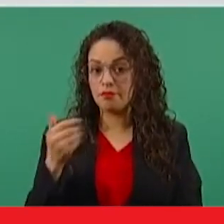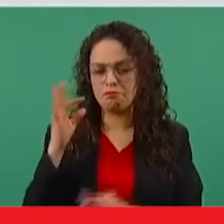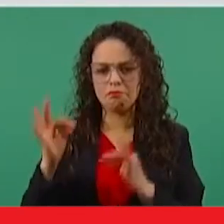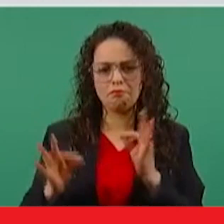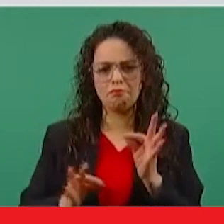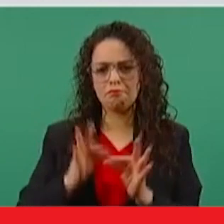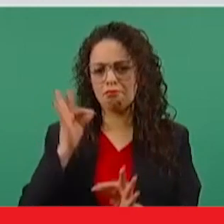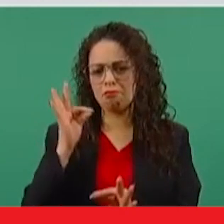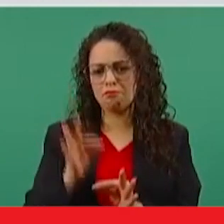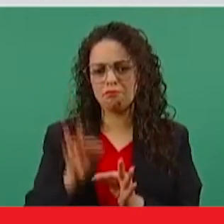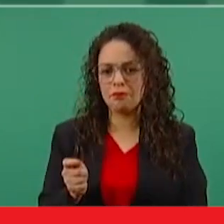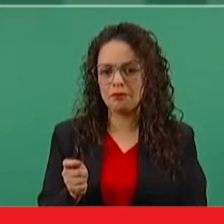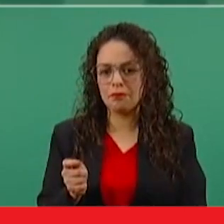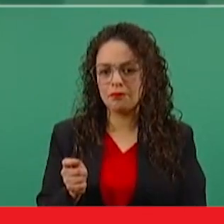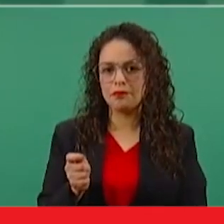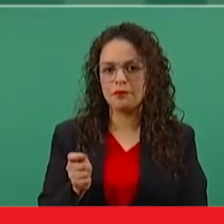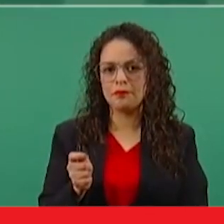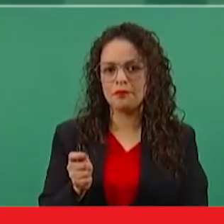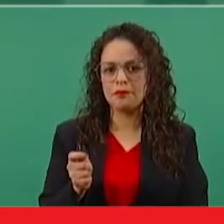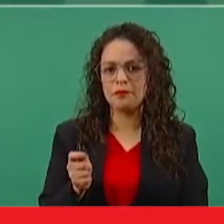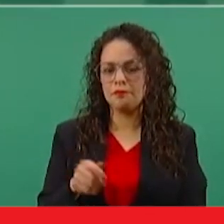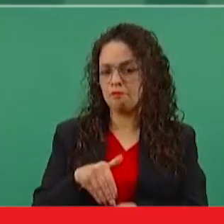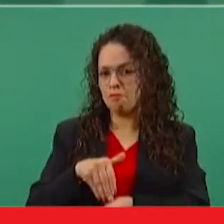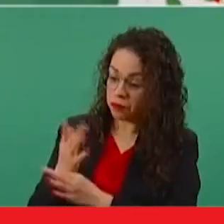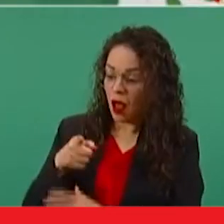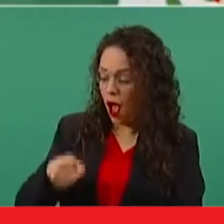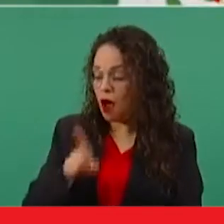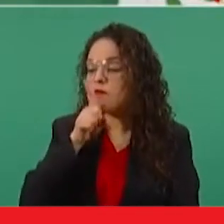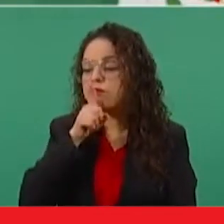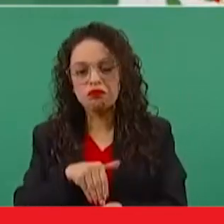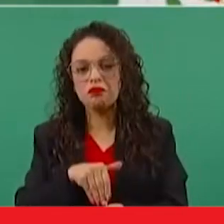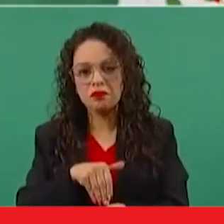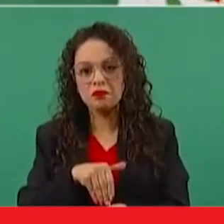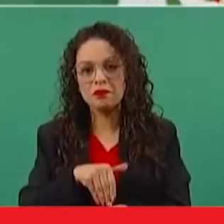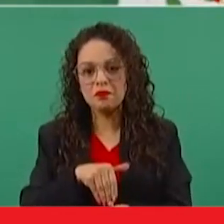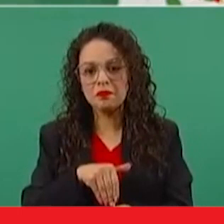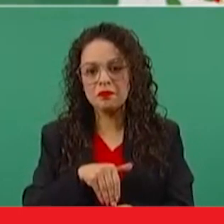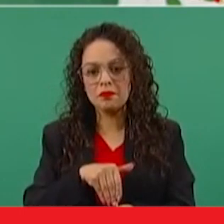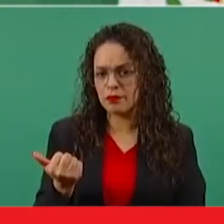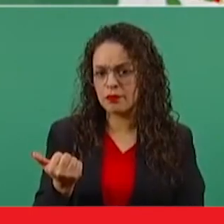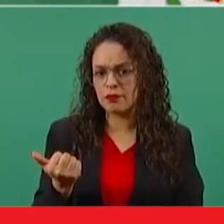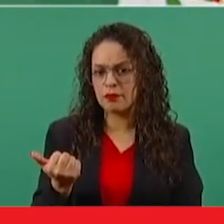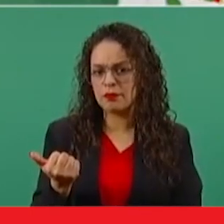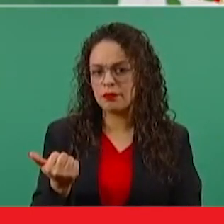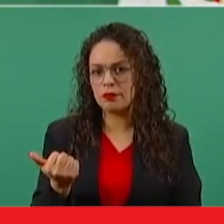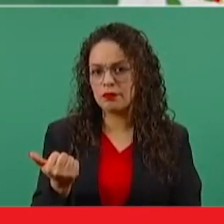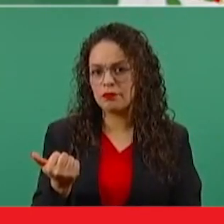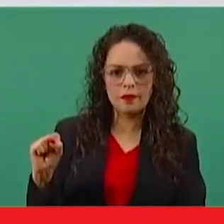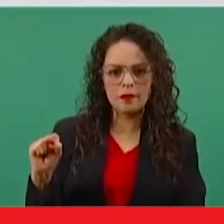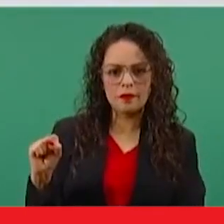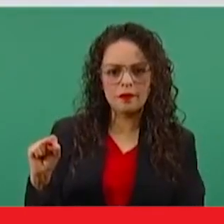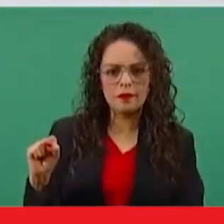el vasallo que es la de obedecer y callar porque están alineados a salinas